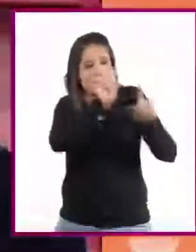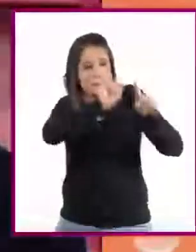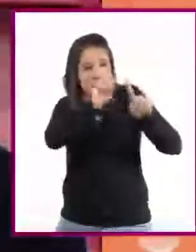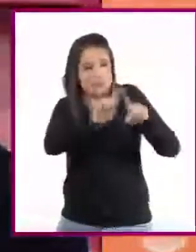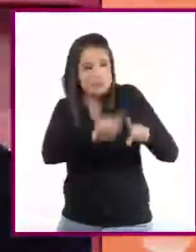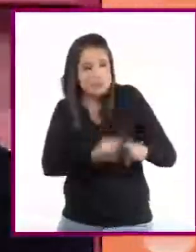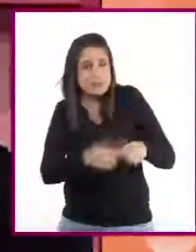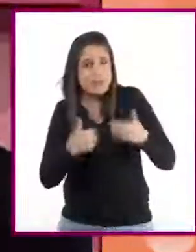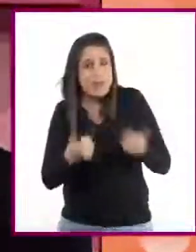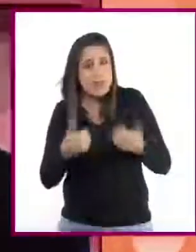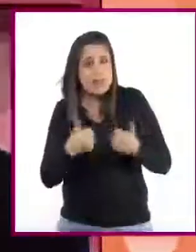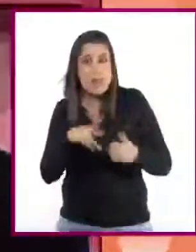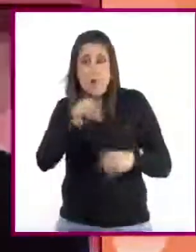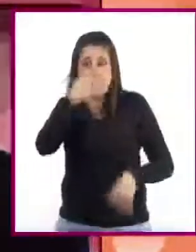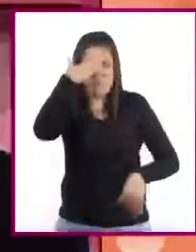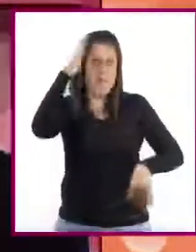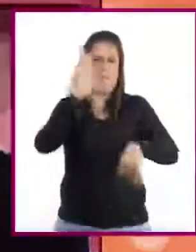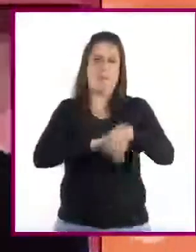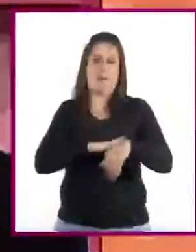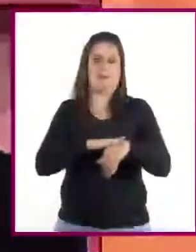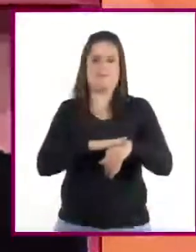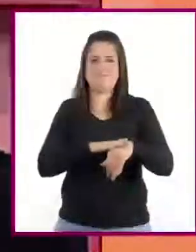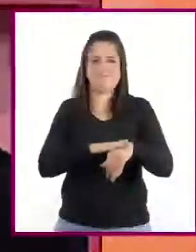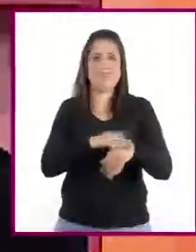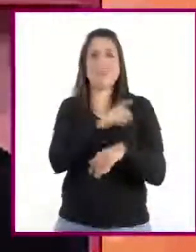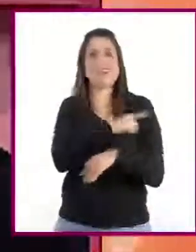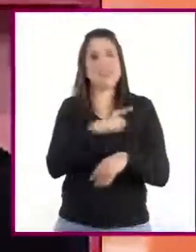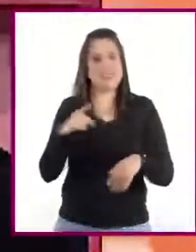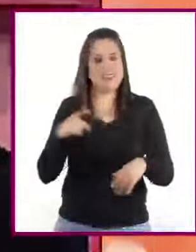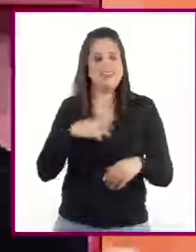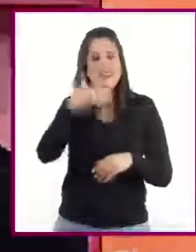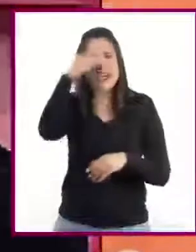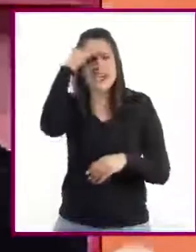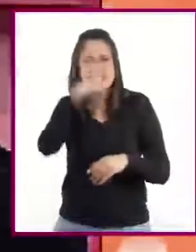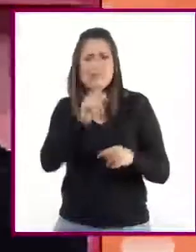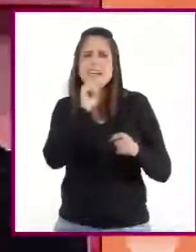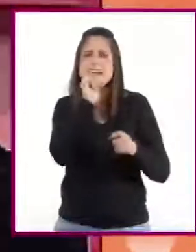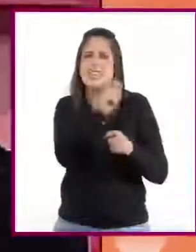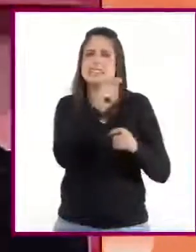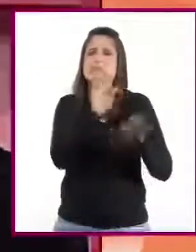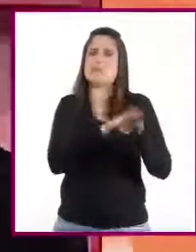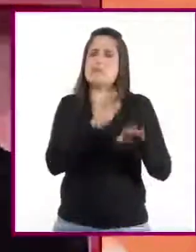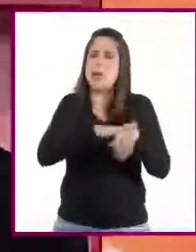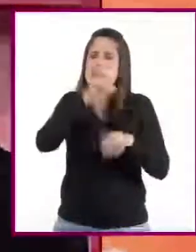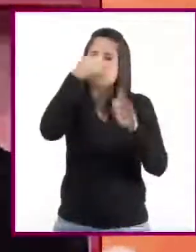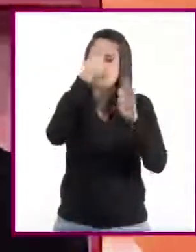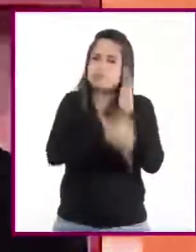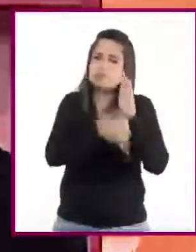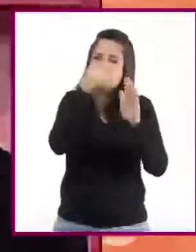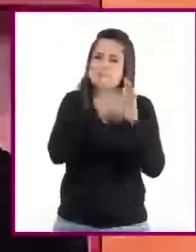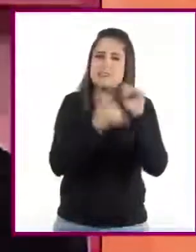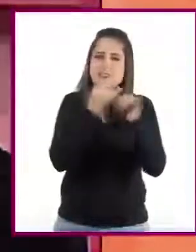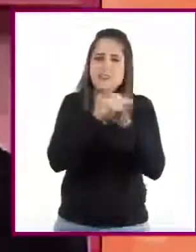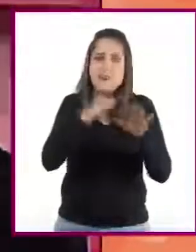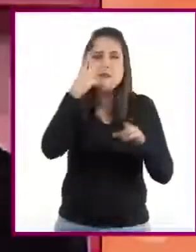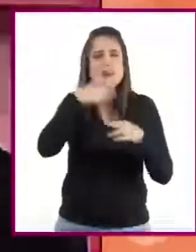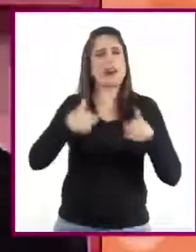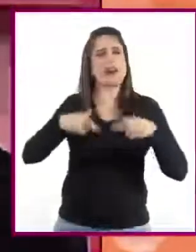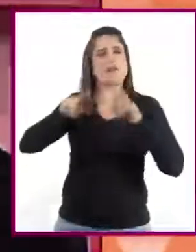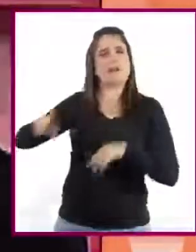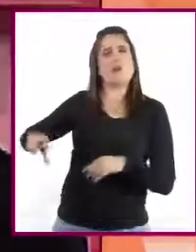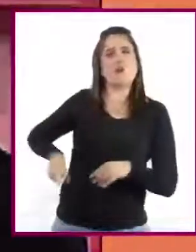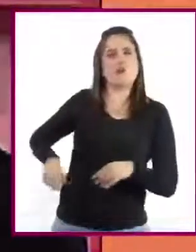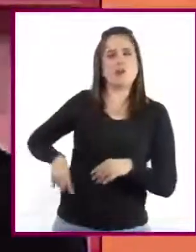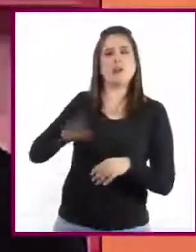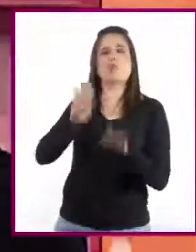la posea, no que se los aprenda, no, sino que sepa y qué instituciones son las que representan el ejercicio, el cumplimiento